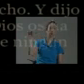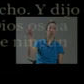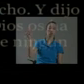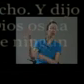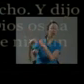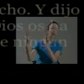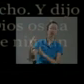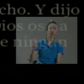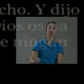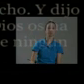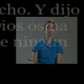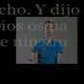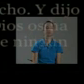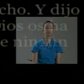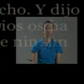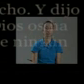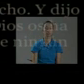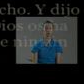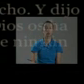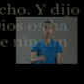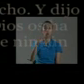veras. Fue el último en llegar.